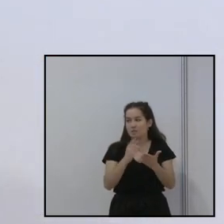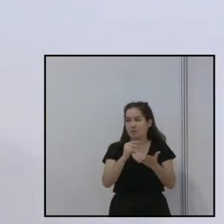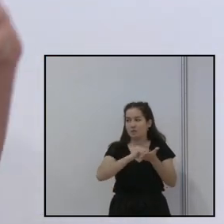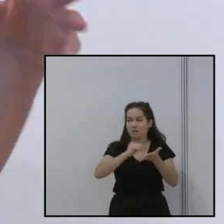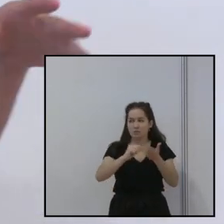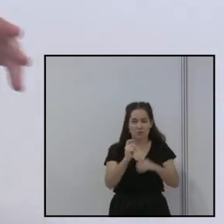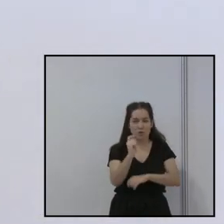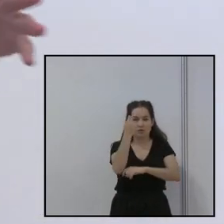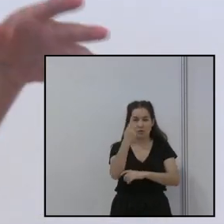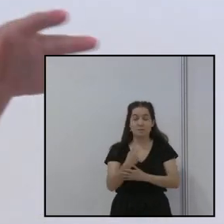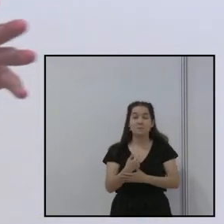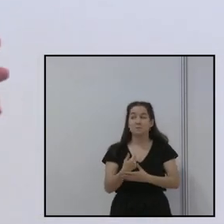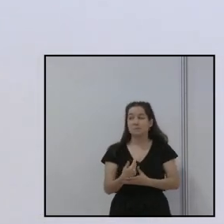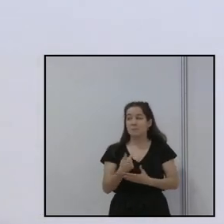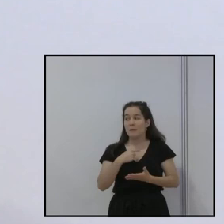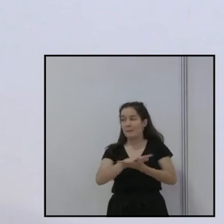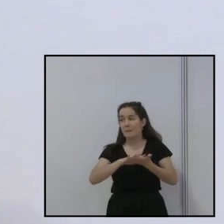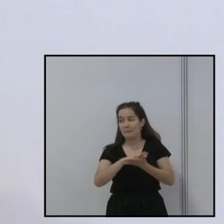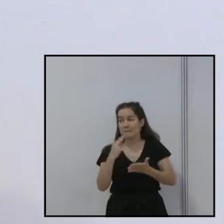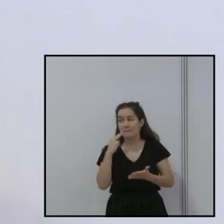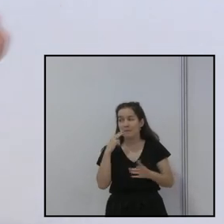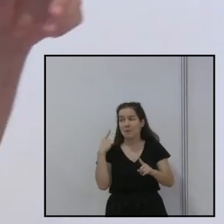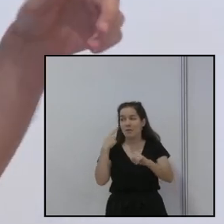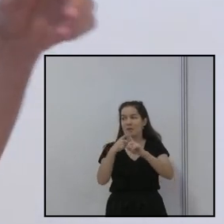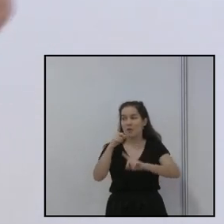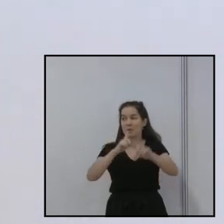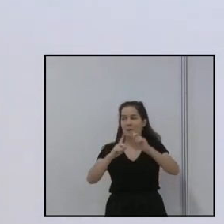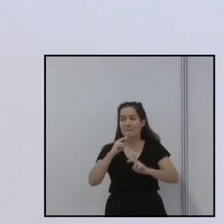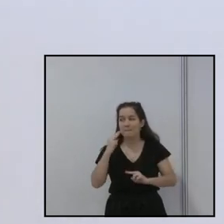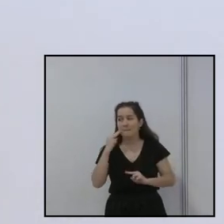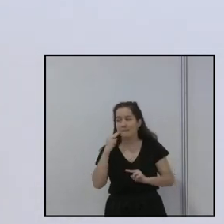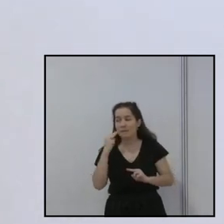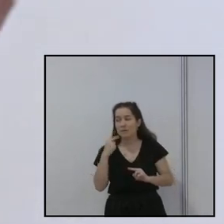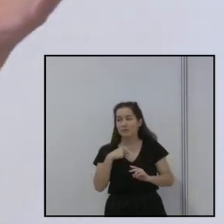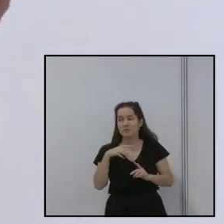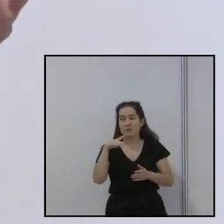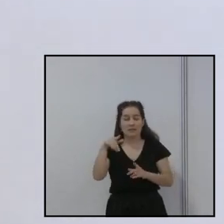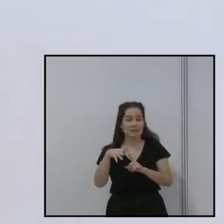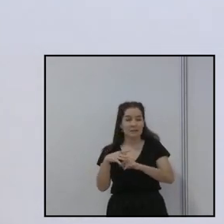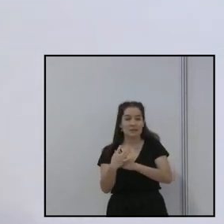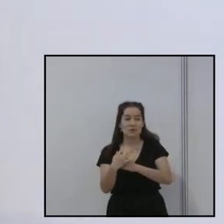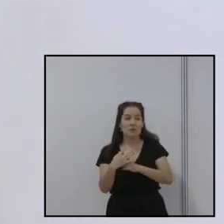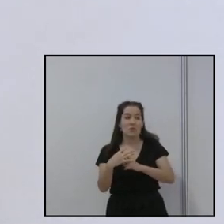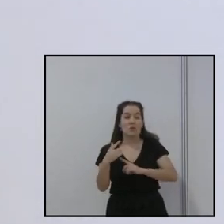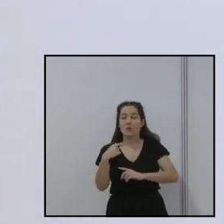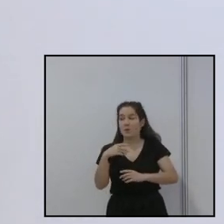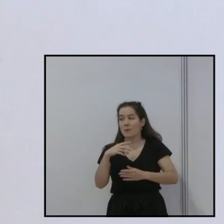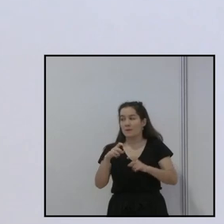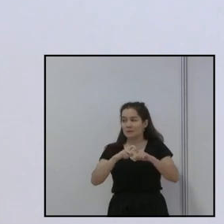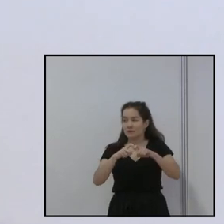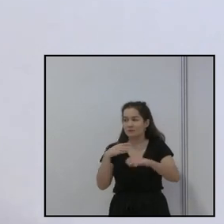miedo, es exactamente lo que se hace en terapia para los trastornos de pánico, que tú cuentas además en tu caso que no recurriste por circunstancias, sino que lo hiciste todo tú